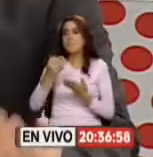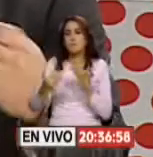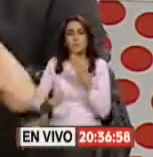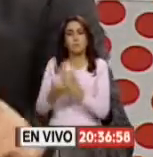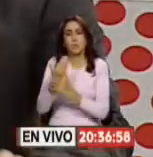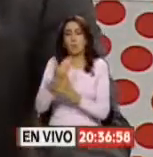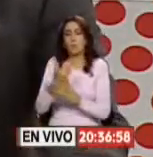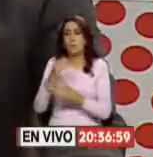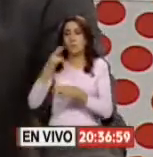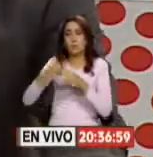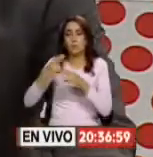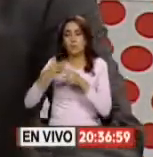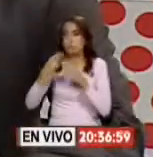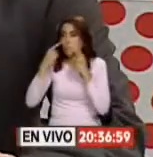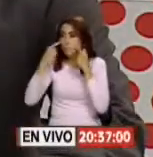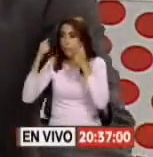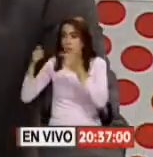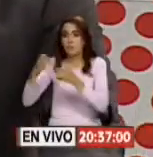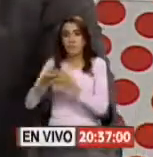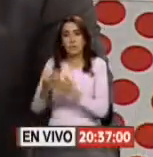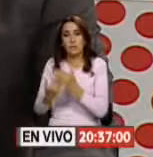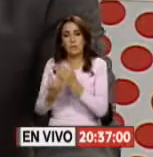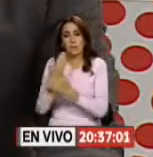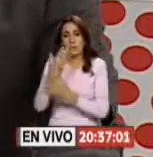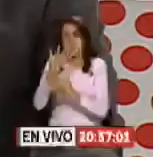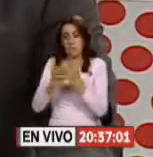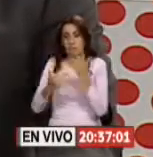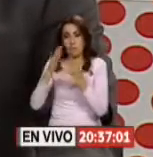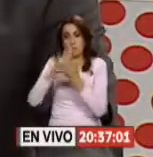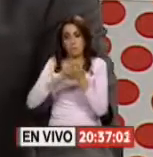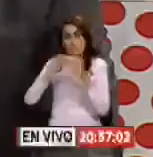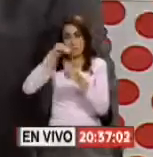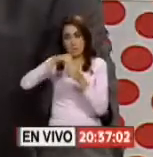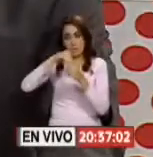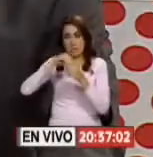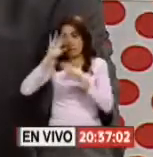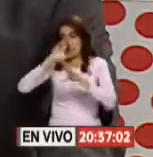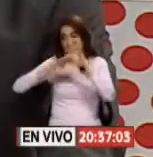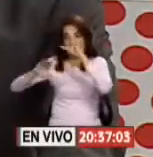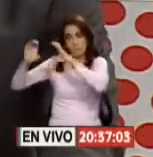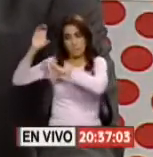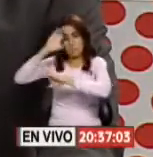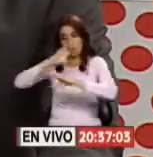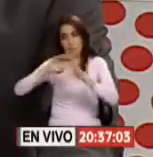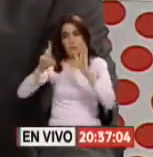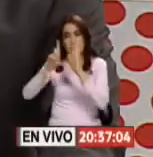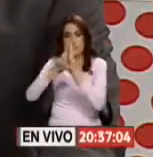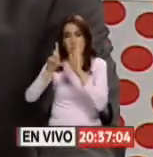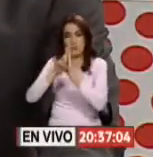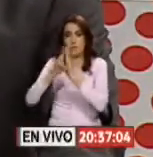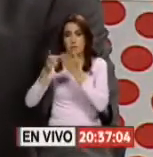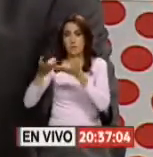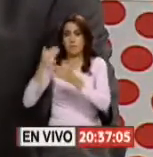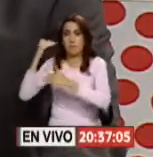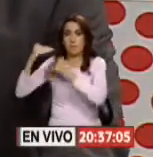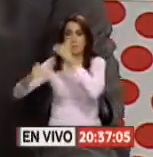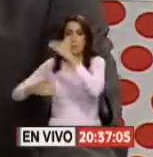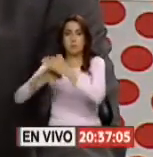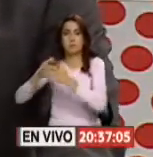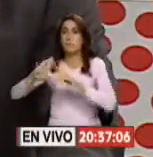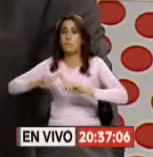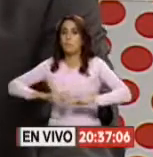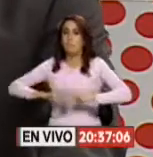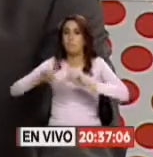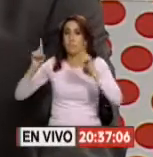se encuentra dentro del cuadro básico. Tuvimos que, como le comentaba Fabricio, realizamos la, pertinente acción legal. Sin